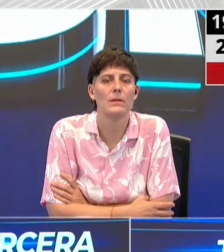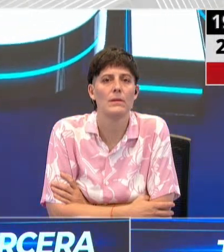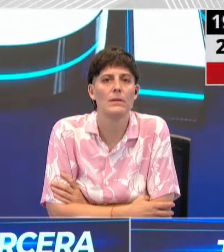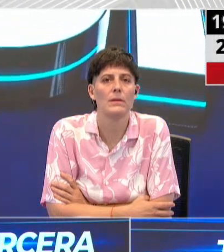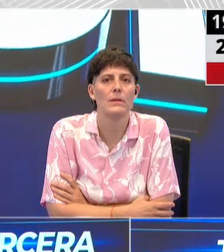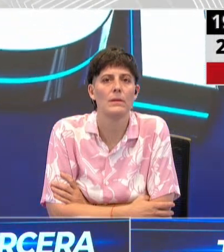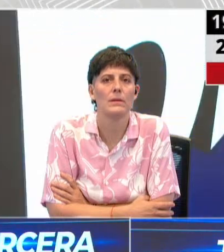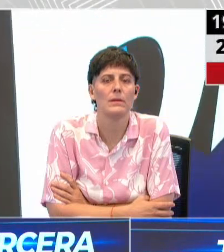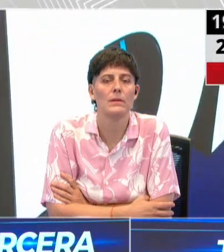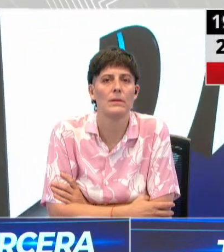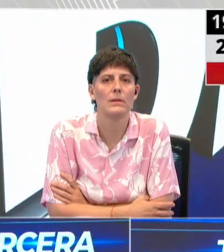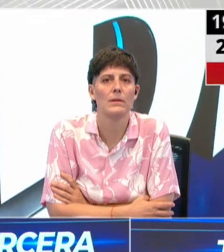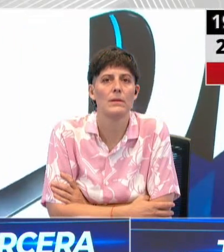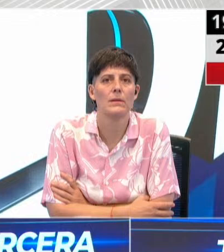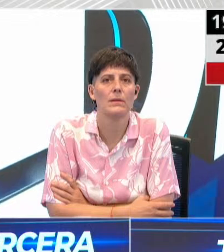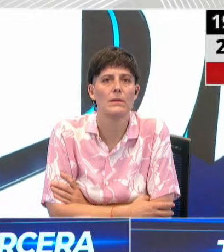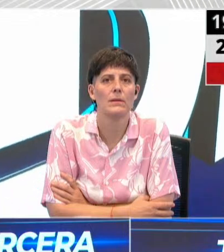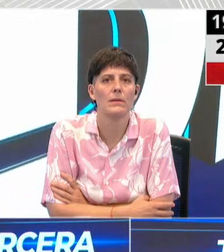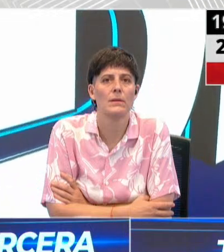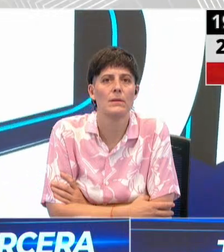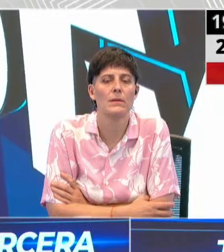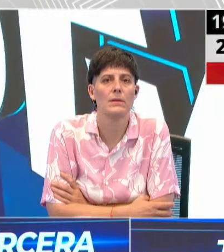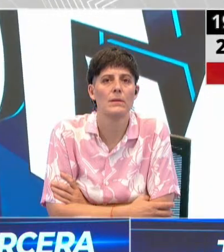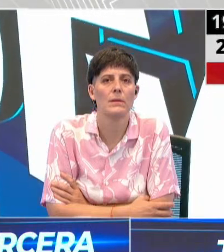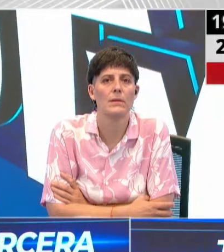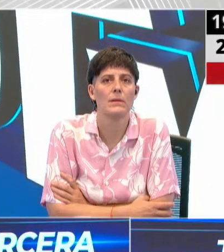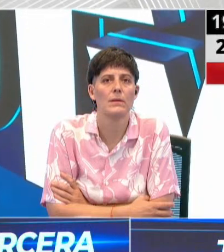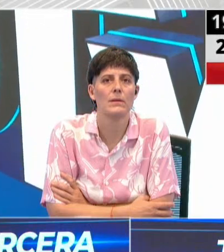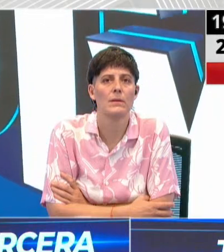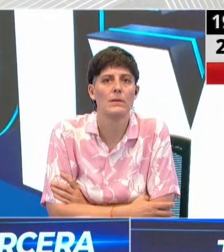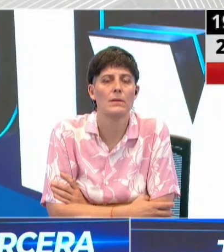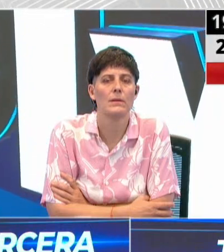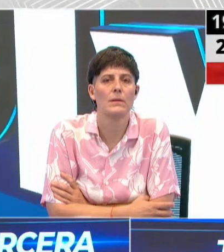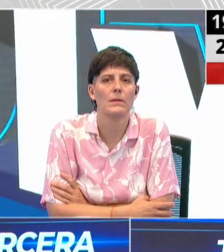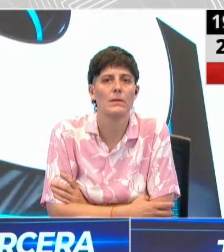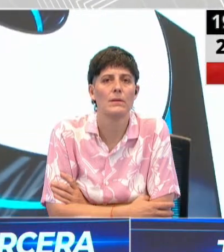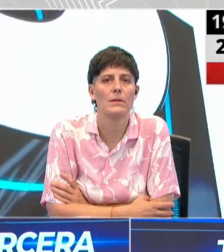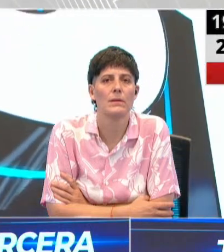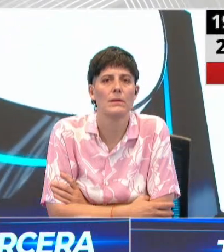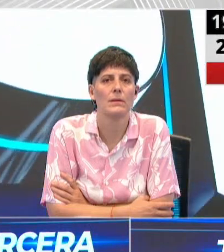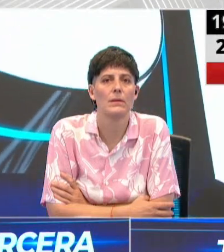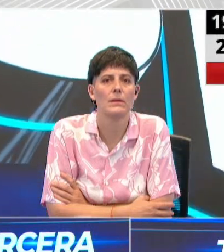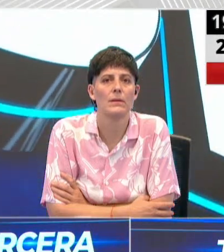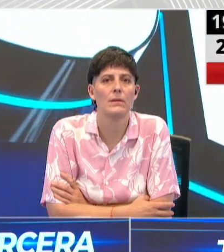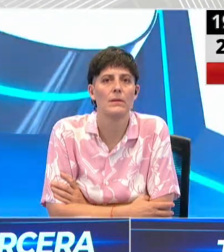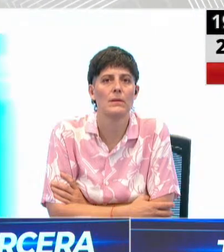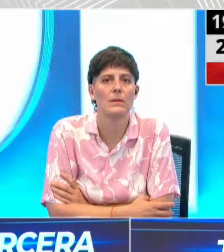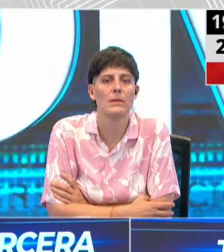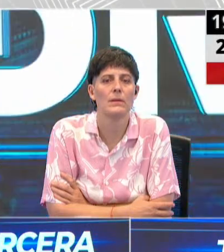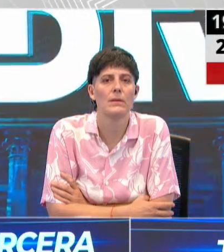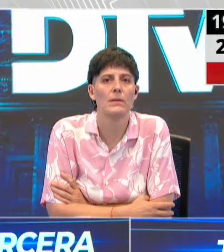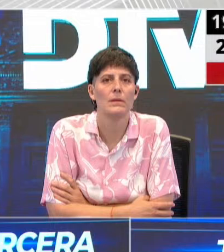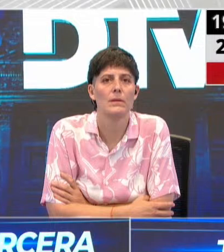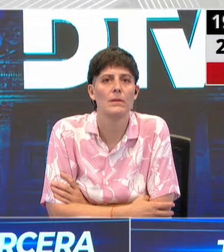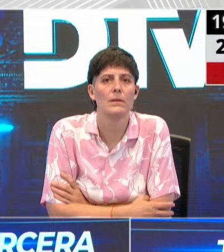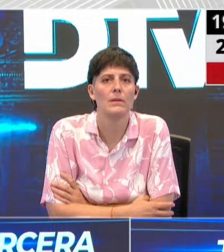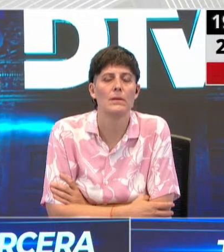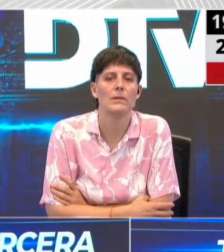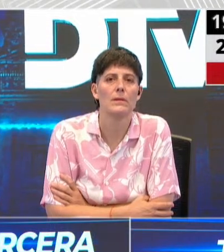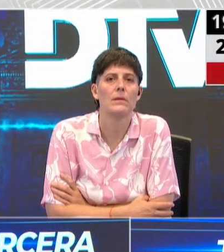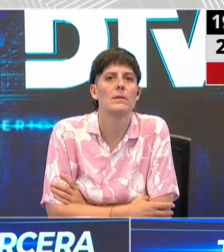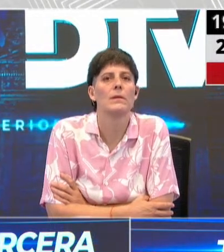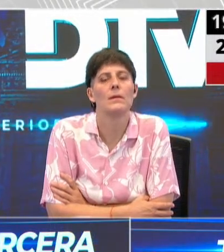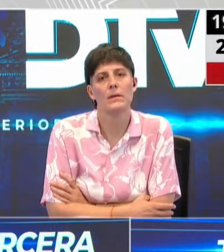para gerenciar alguna acción de protesta, tengo una vocación personal, a lo mejor porque me he formado en el campo de los derechos humanos,